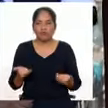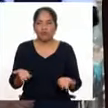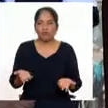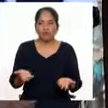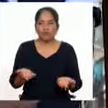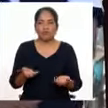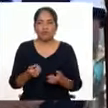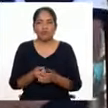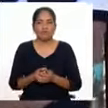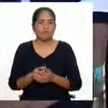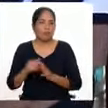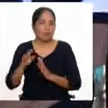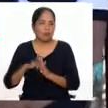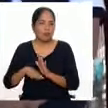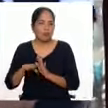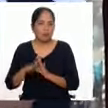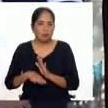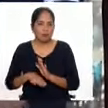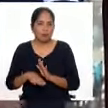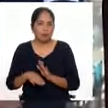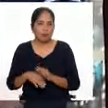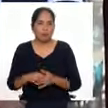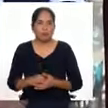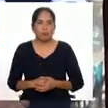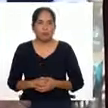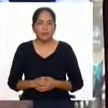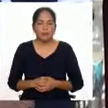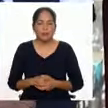salud fuera de segundo nivel.